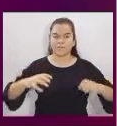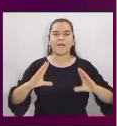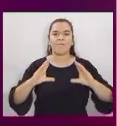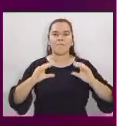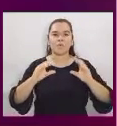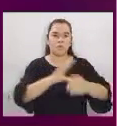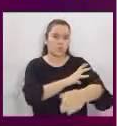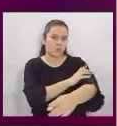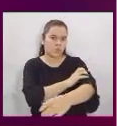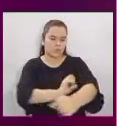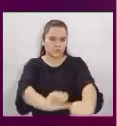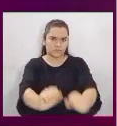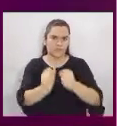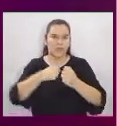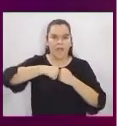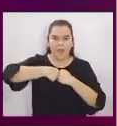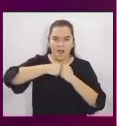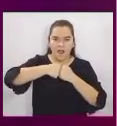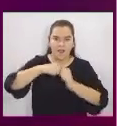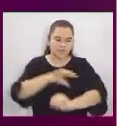rehabilitación física va a mantener músculos,